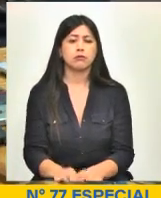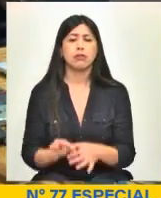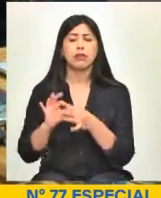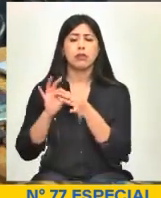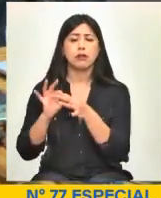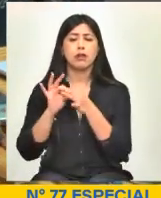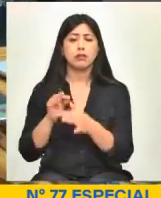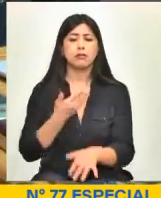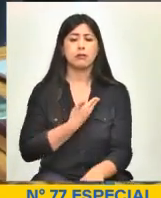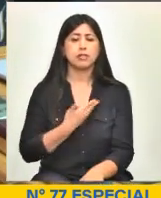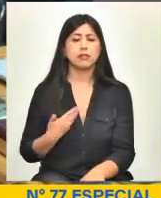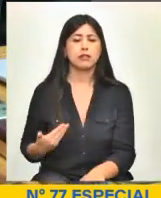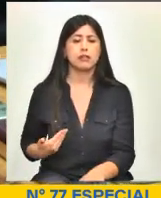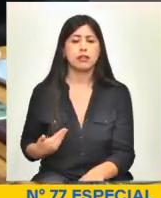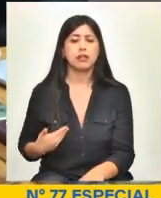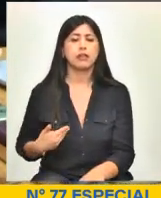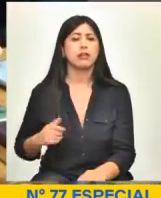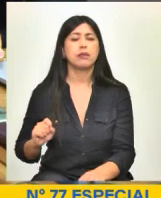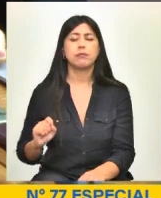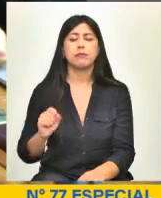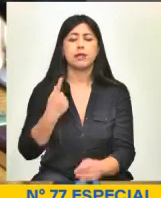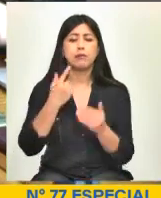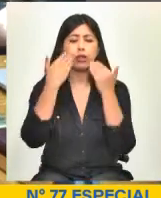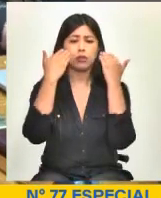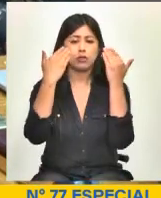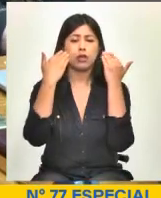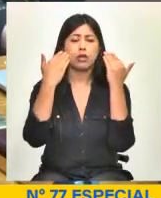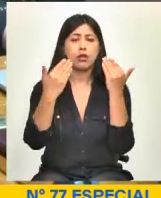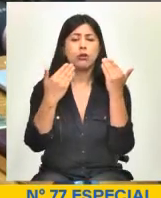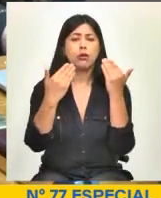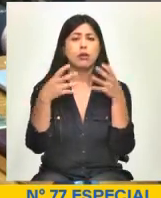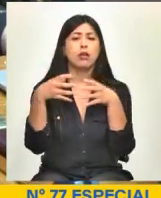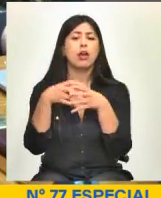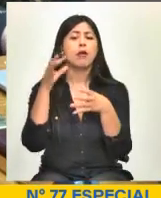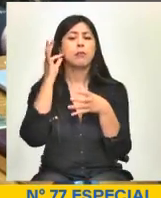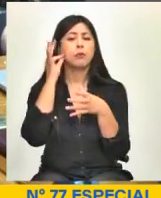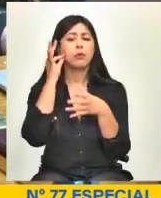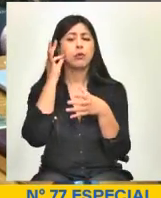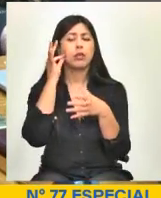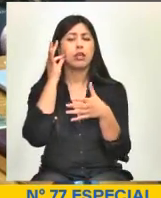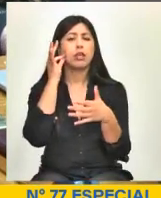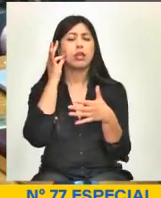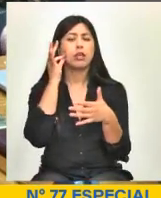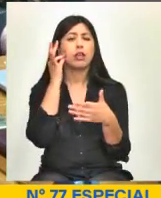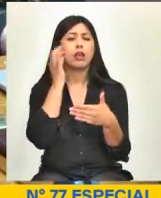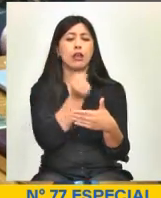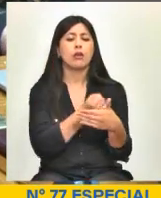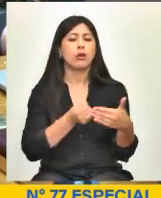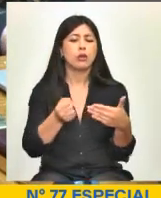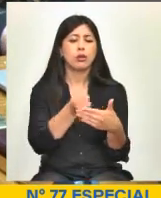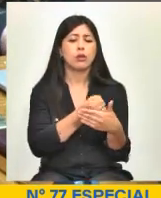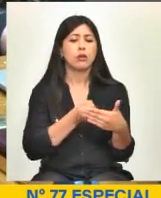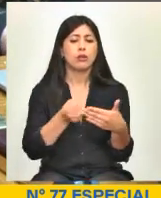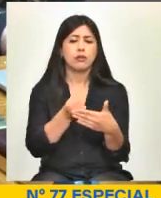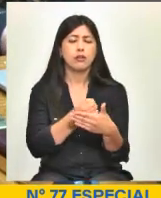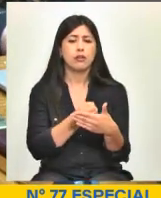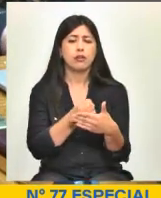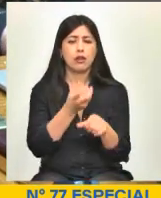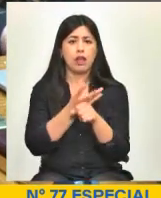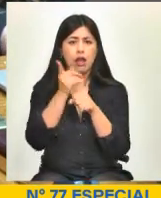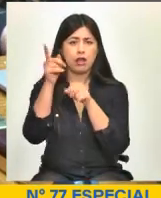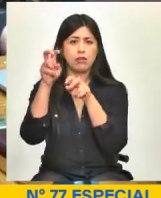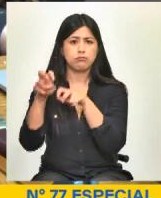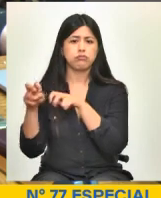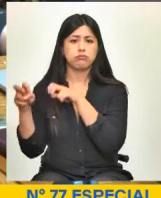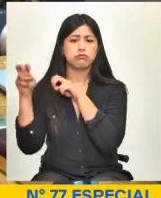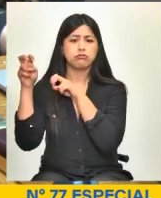Gracias, presidente. Yo quiero partir por saludar a la Federación de Manipuladoras de Alimentos Fensi Naiter, que se encuentra en las tribunas,